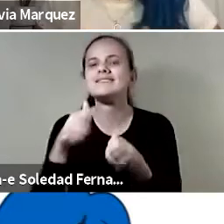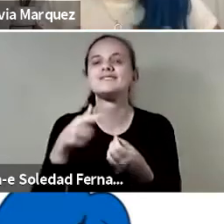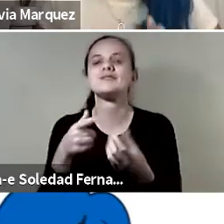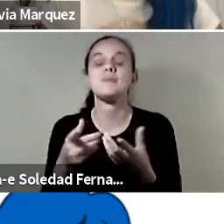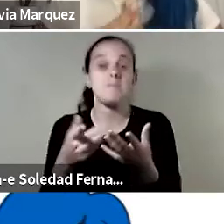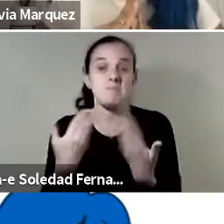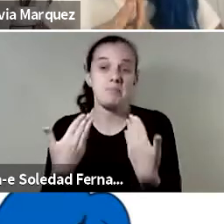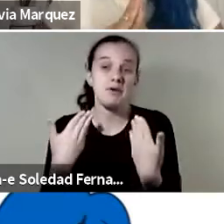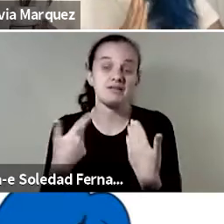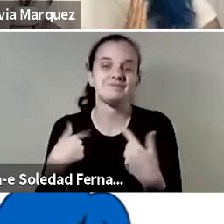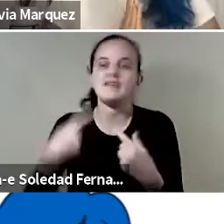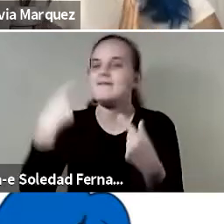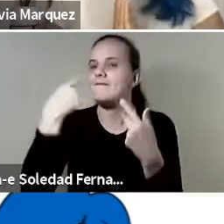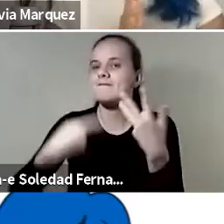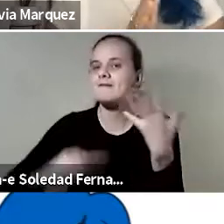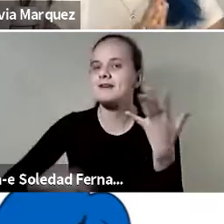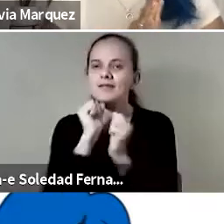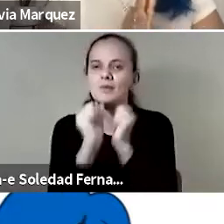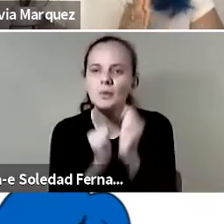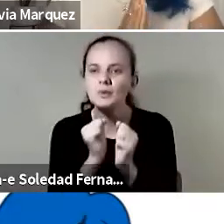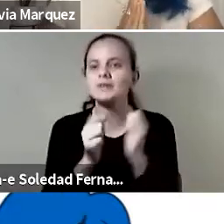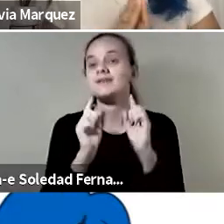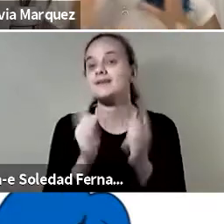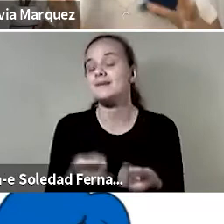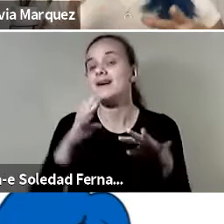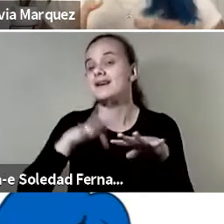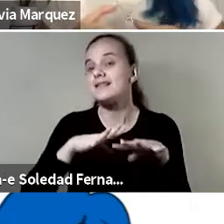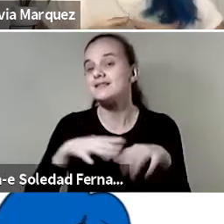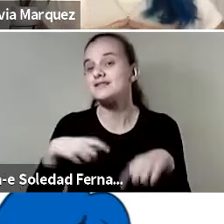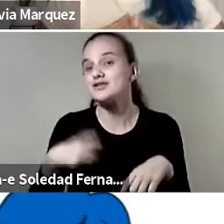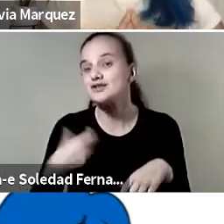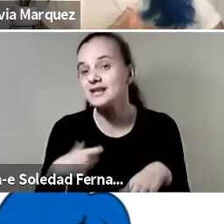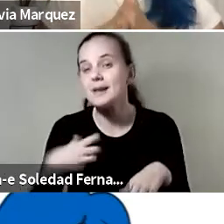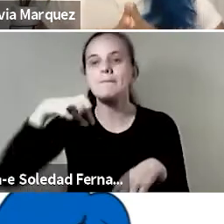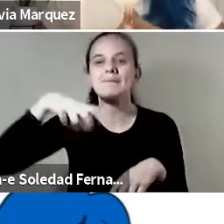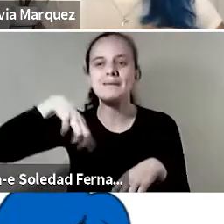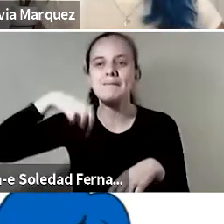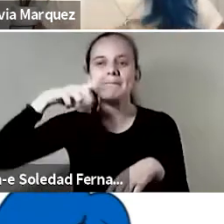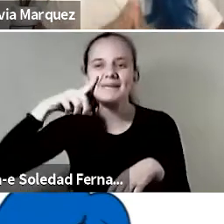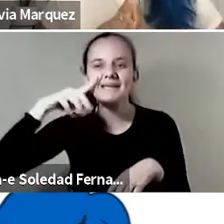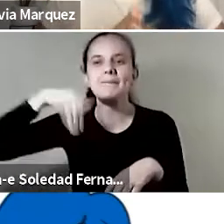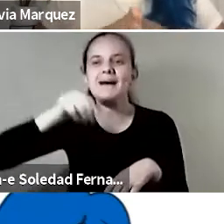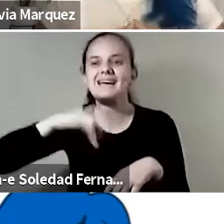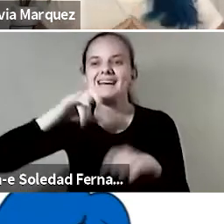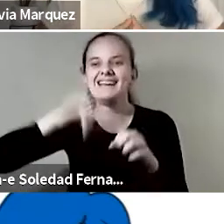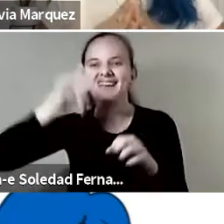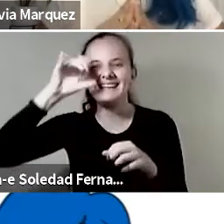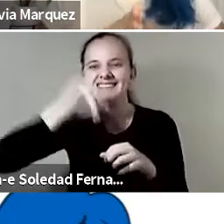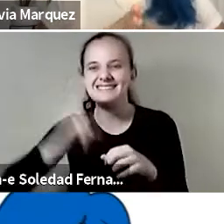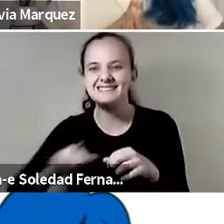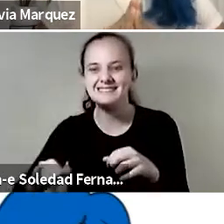Básicamente me gusta la consultoría a mí porque me permite estar en un montón de industrias, y me pueden encontrar en mis redes